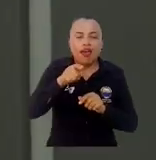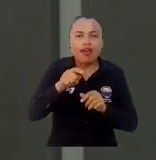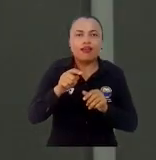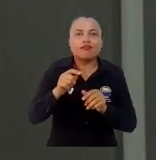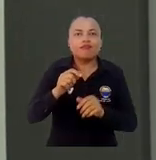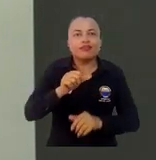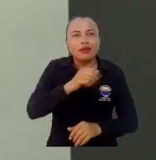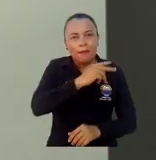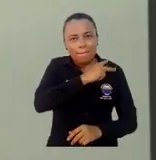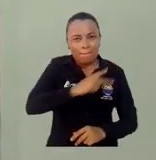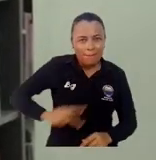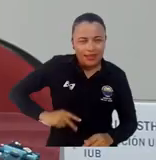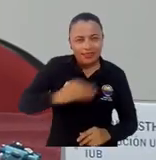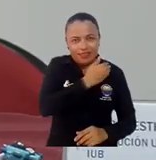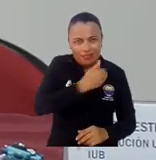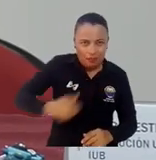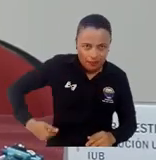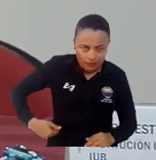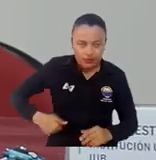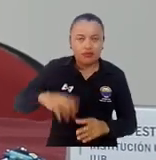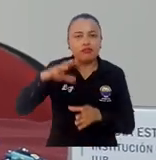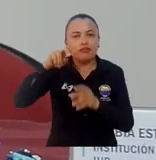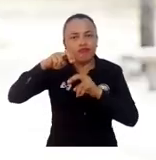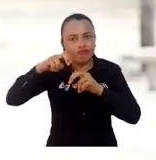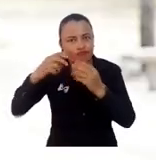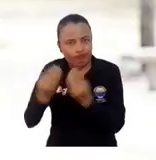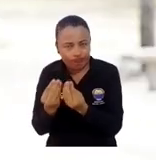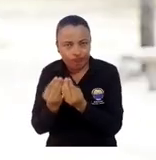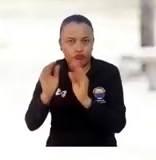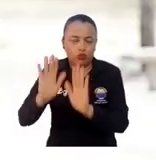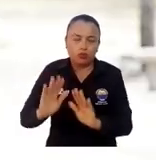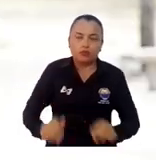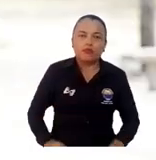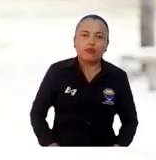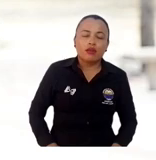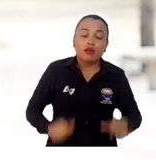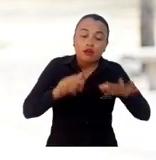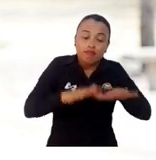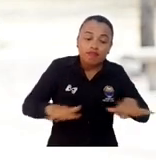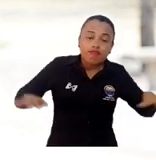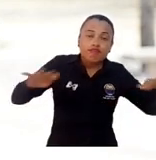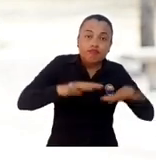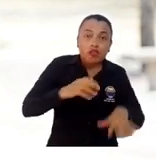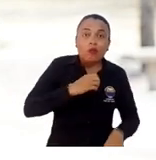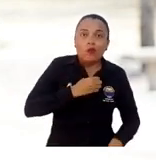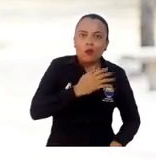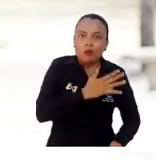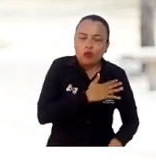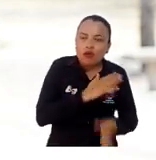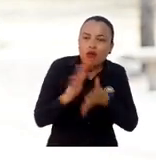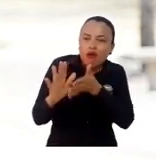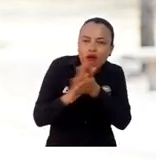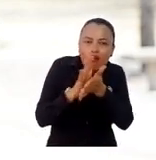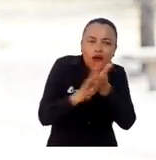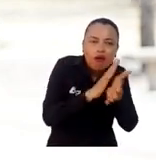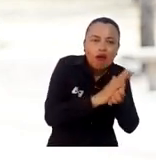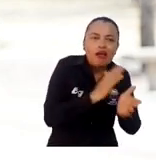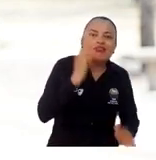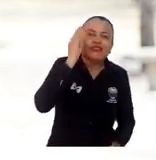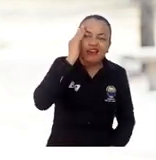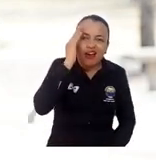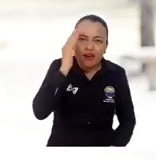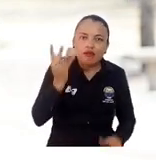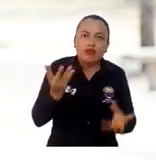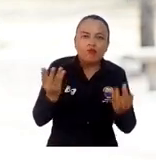Unimagdalena ocupará asiento como vicepresidente. En estos espacios es donde tenemos la oportunidad de saber qué están haciendo nuestros colegas,